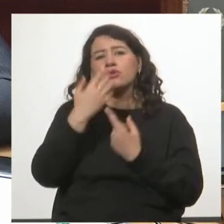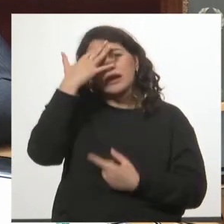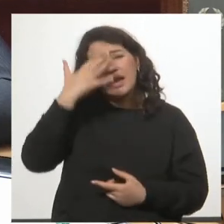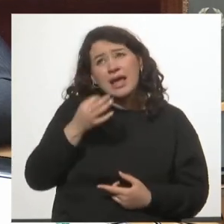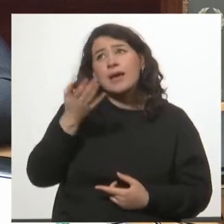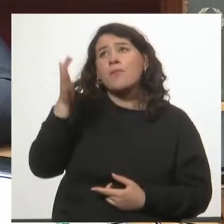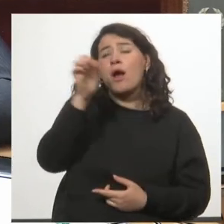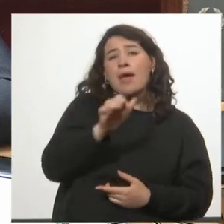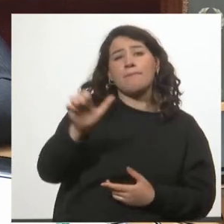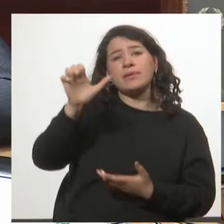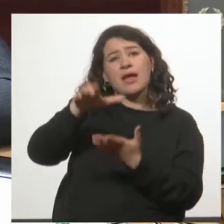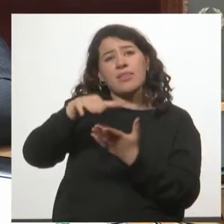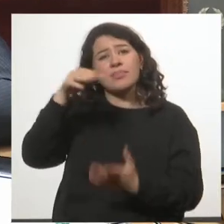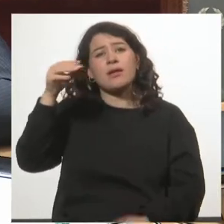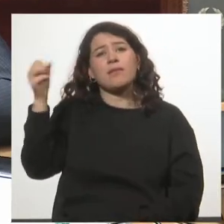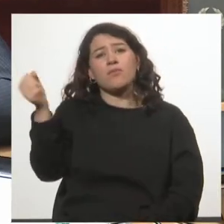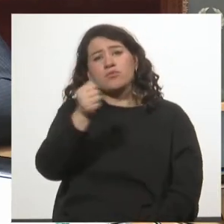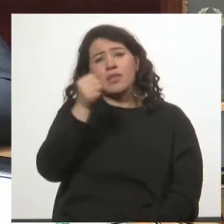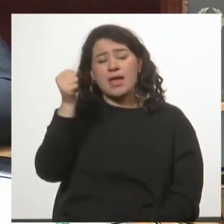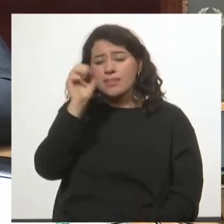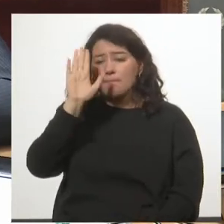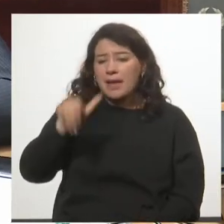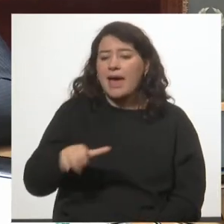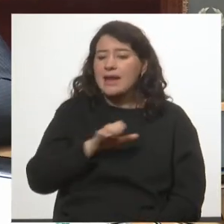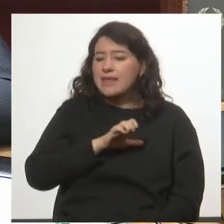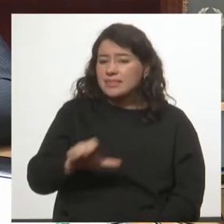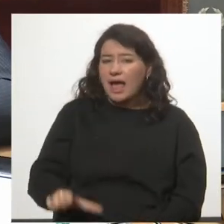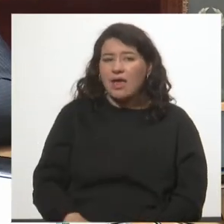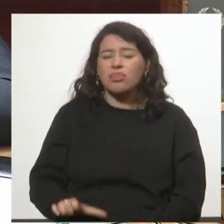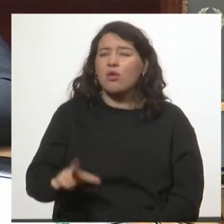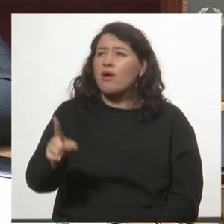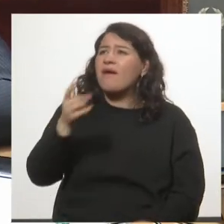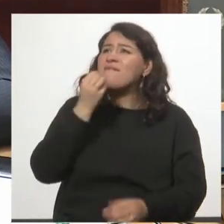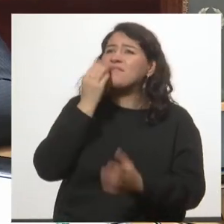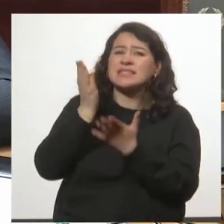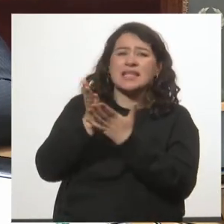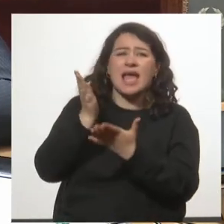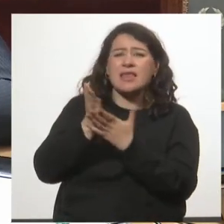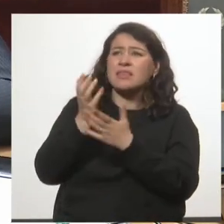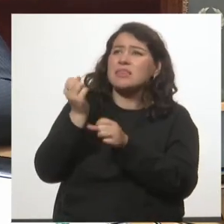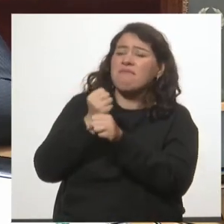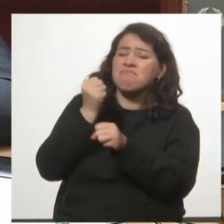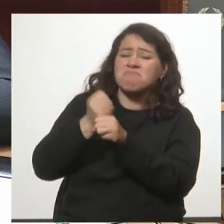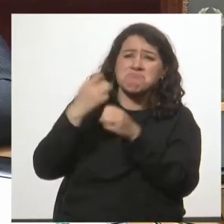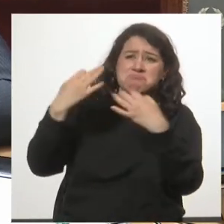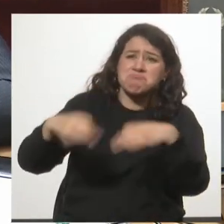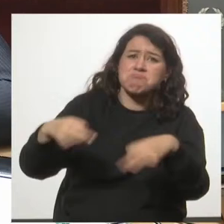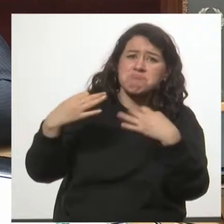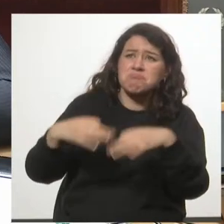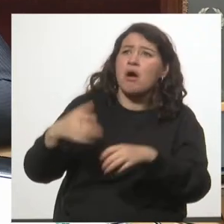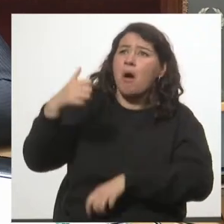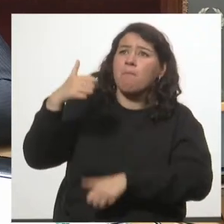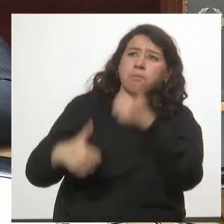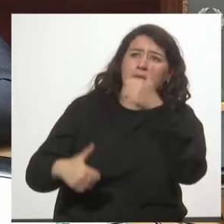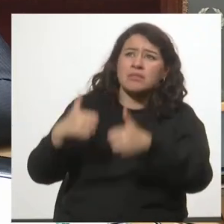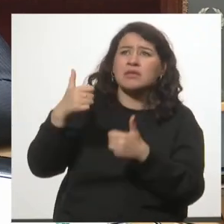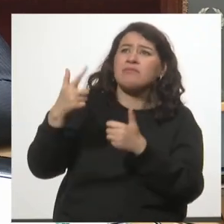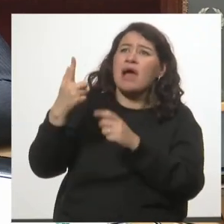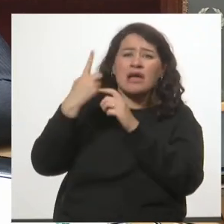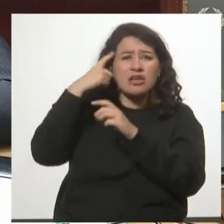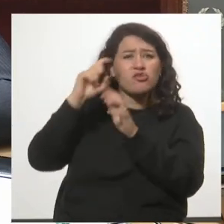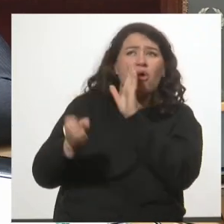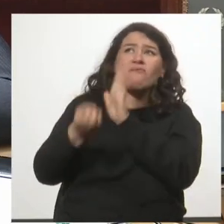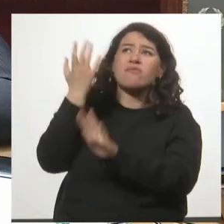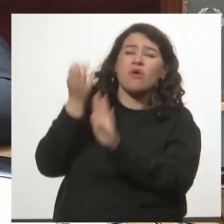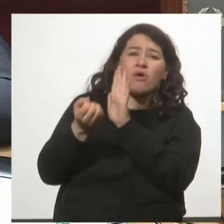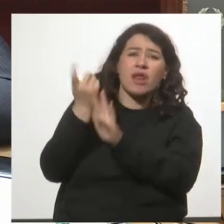como empresa pública del estado eficiente competitiva audaz innovadora